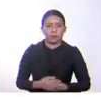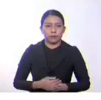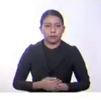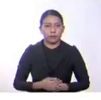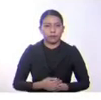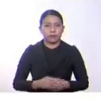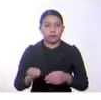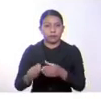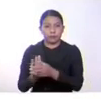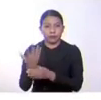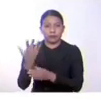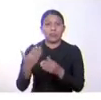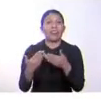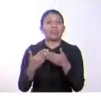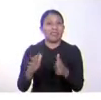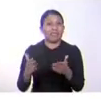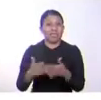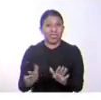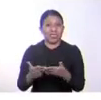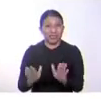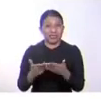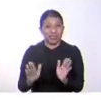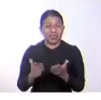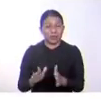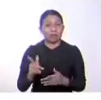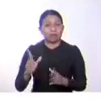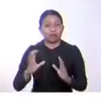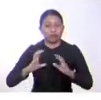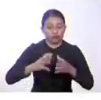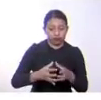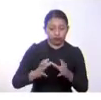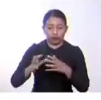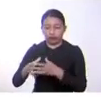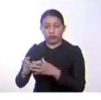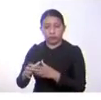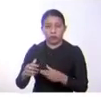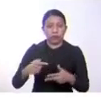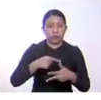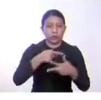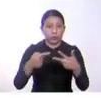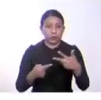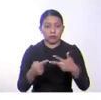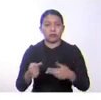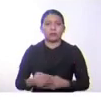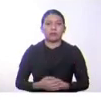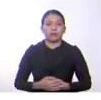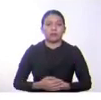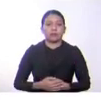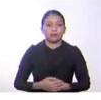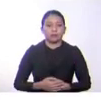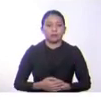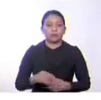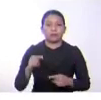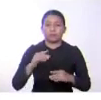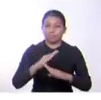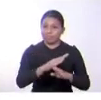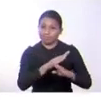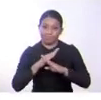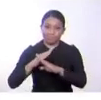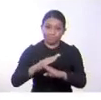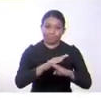vegetales diferenciados tradicionalmente se agrupan además en tres sistemas: el de protección,